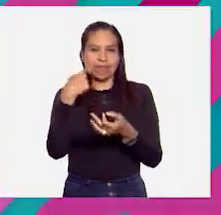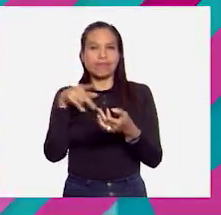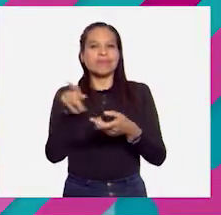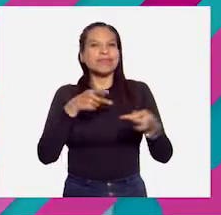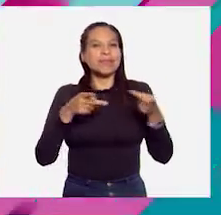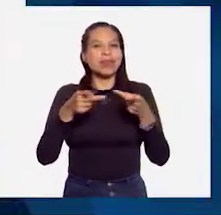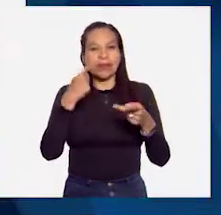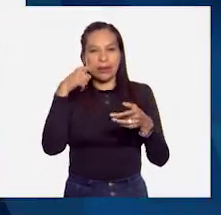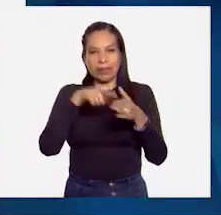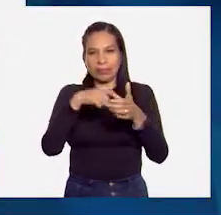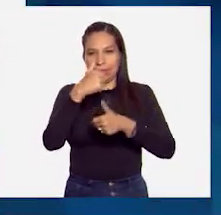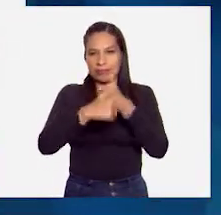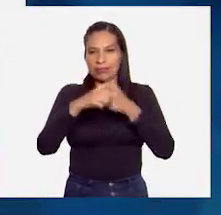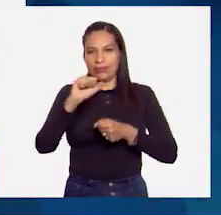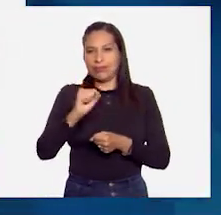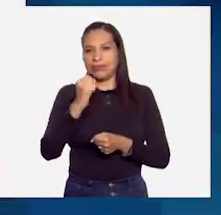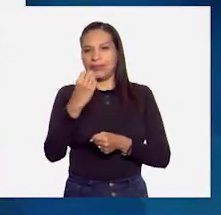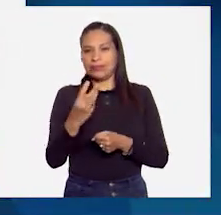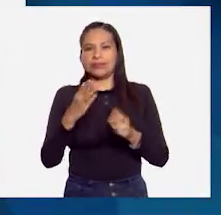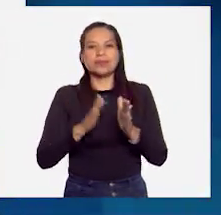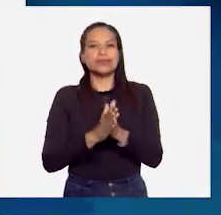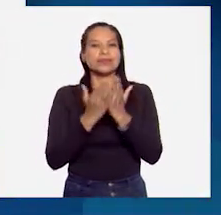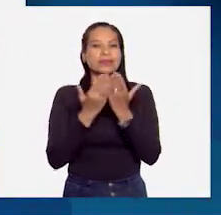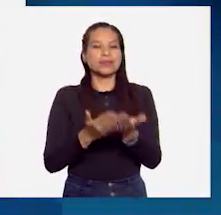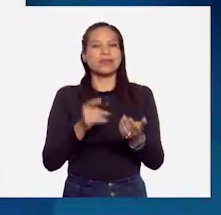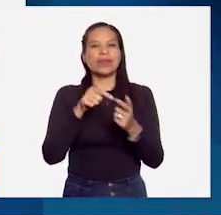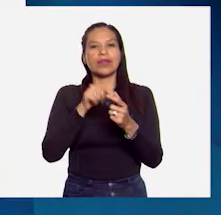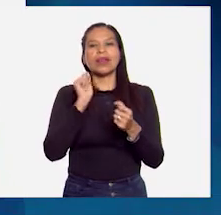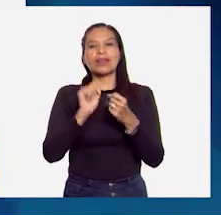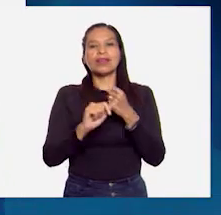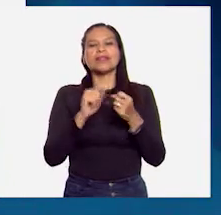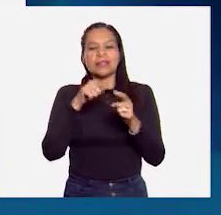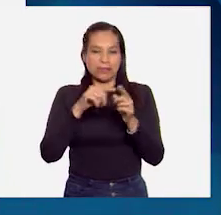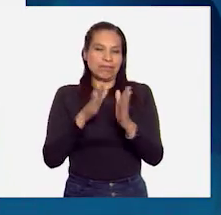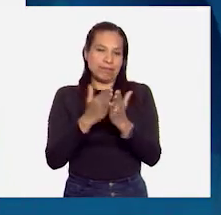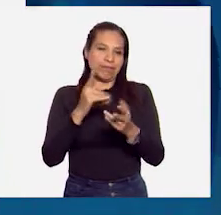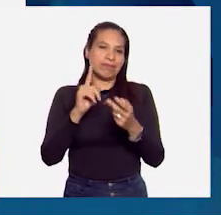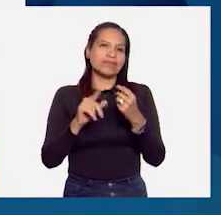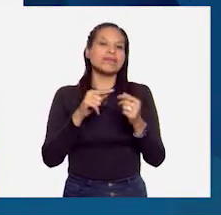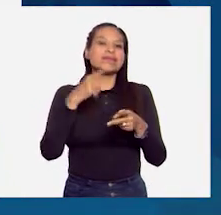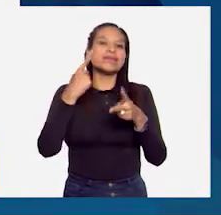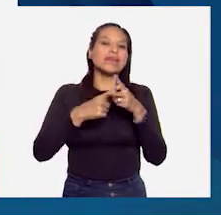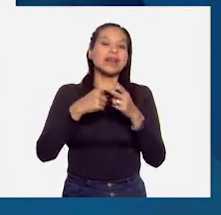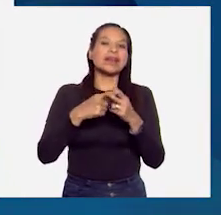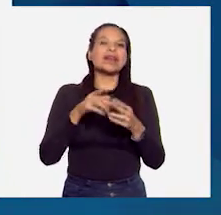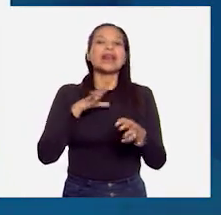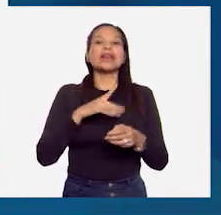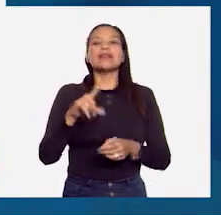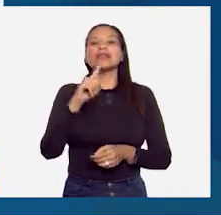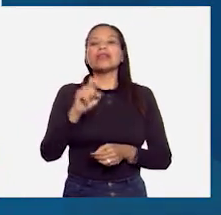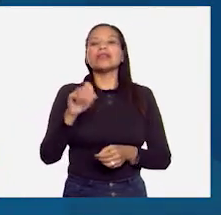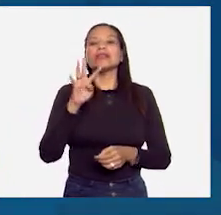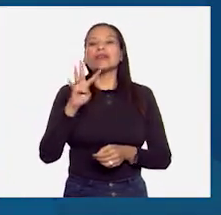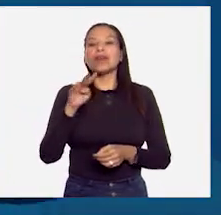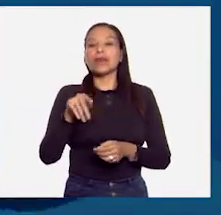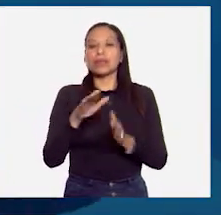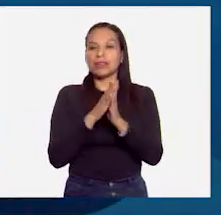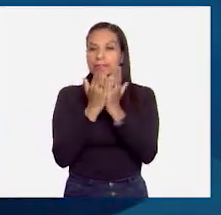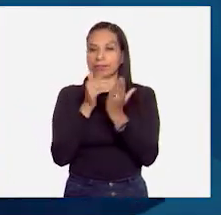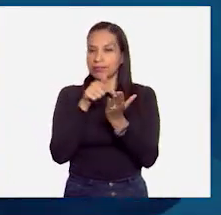desafío 63 de su libro de desafíos matemáticos en la página